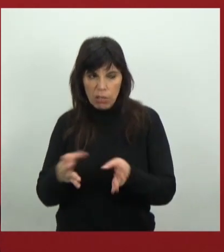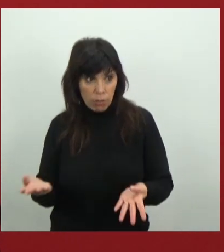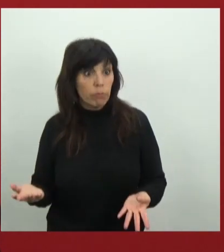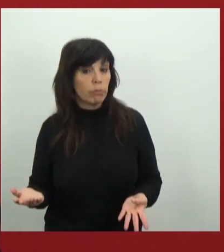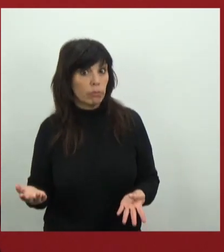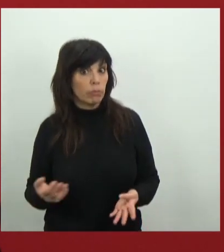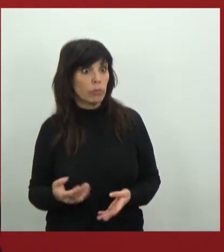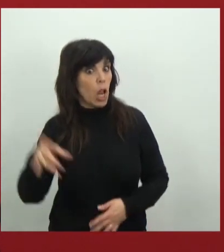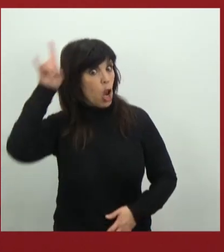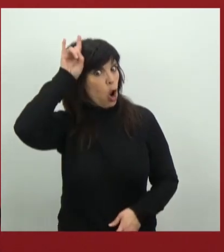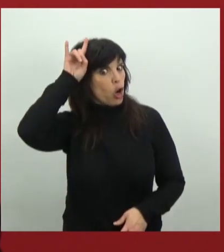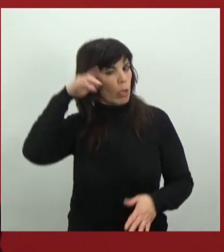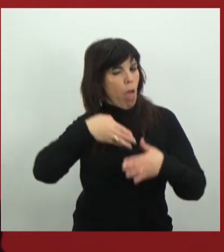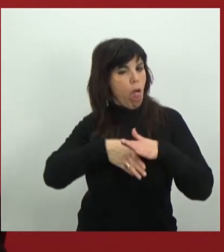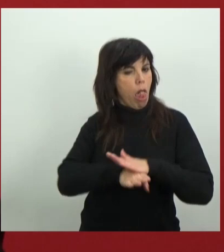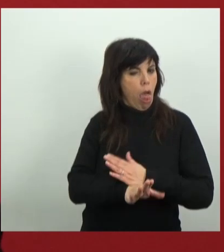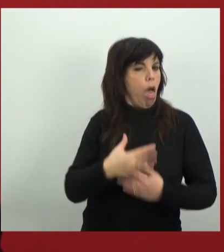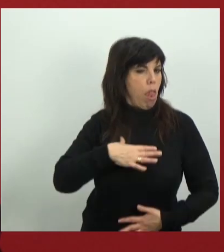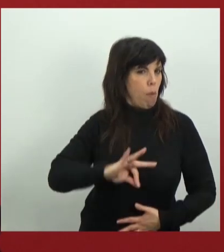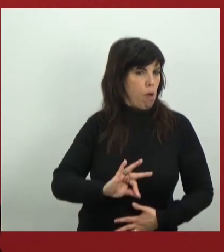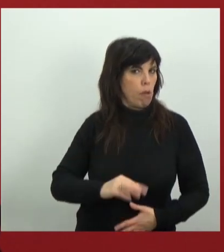una persona. Tú sabes de lo que estoy hablando.